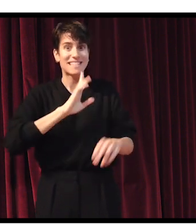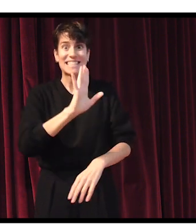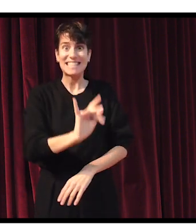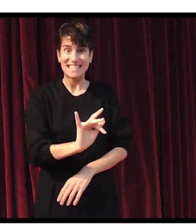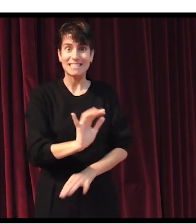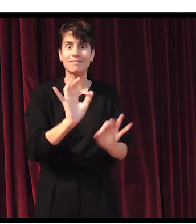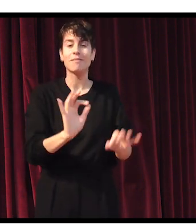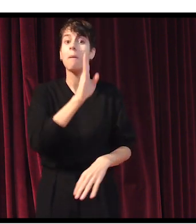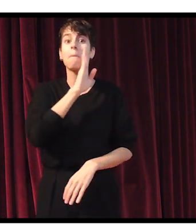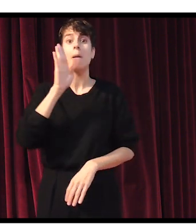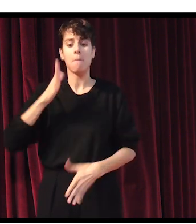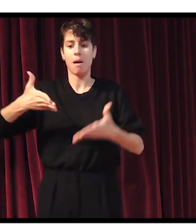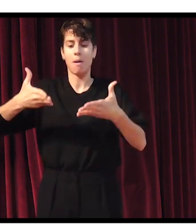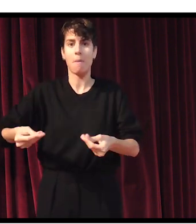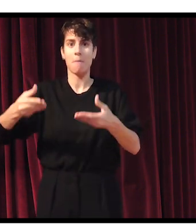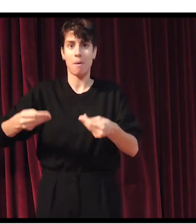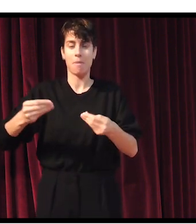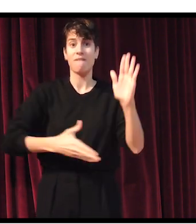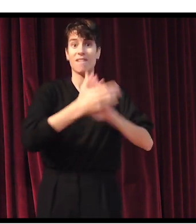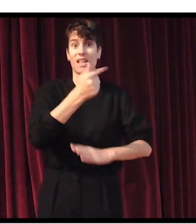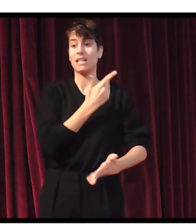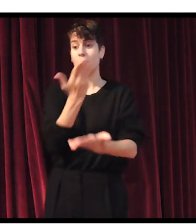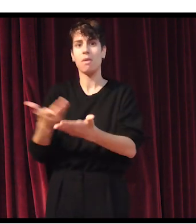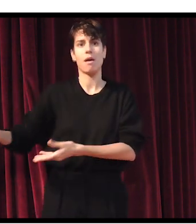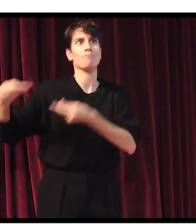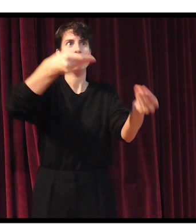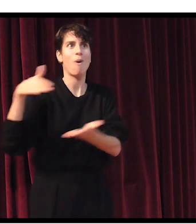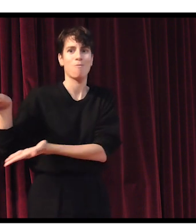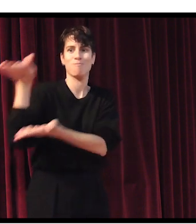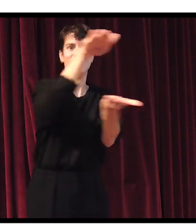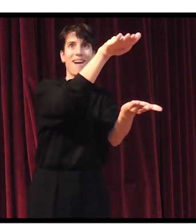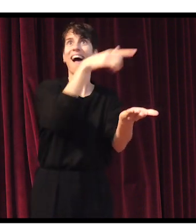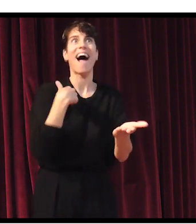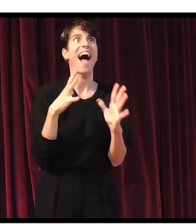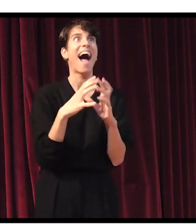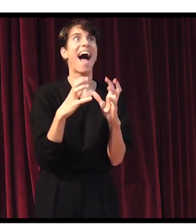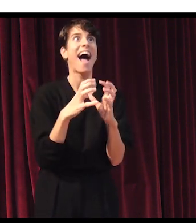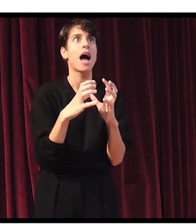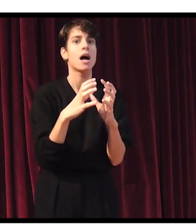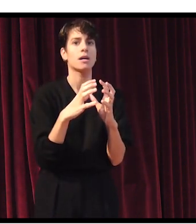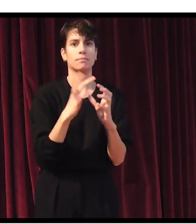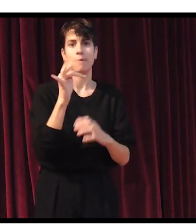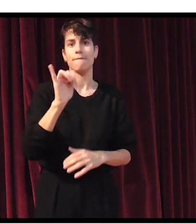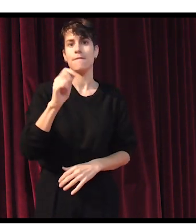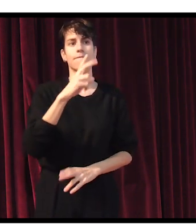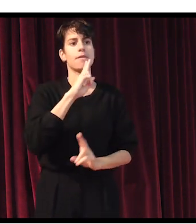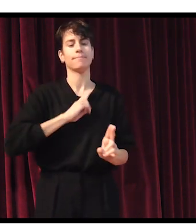cuando mi madre entregó todos los papeles que pedía la federación. Me hice ilusiones, pero al final me dijo la FIFA que